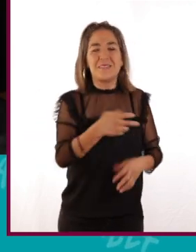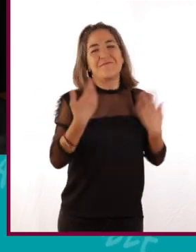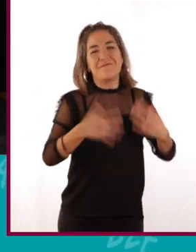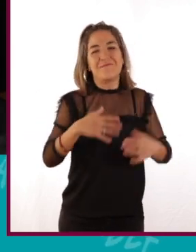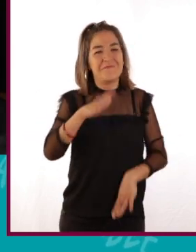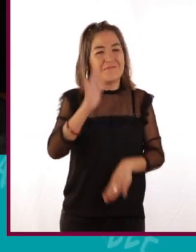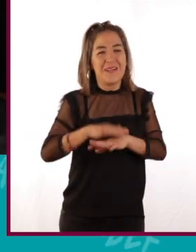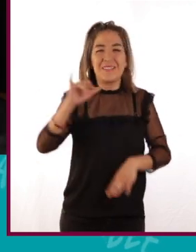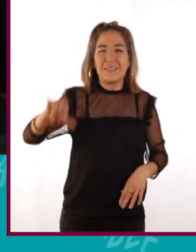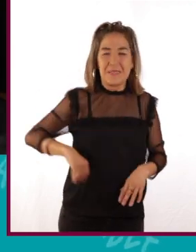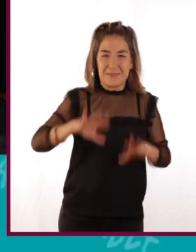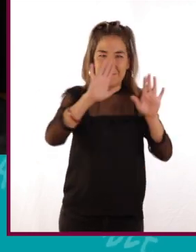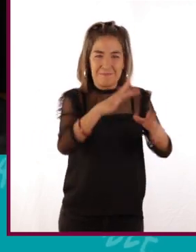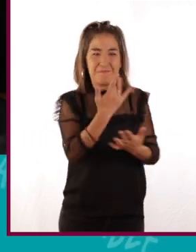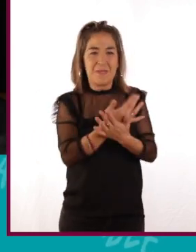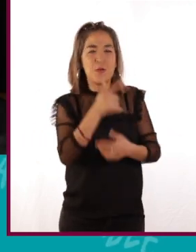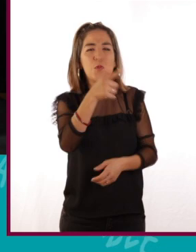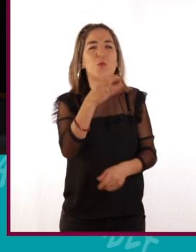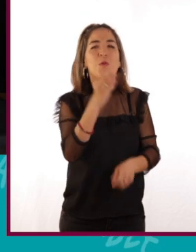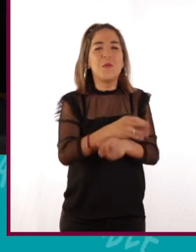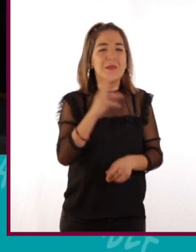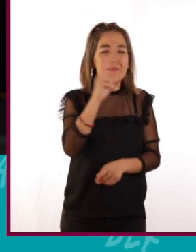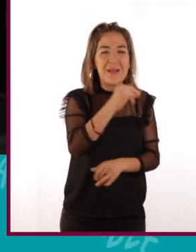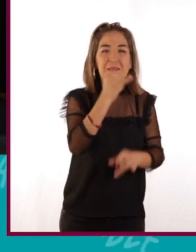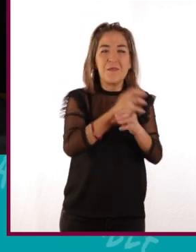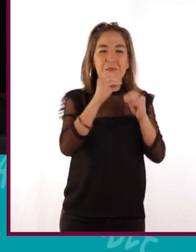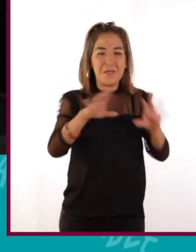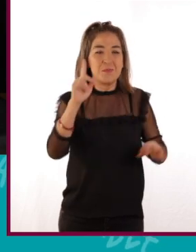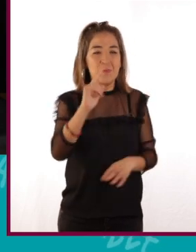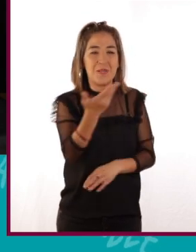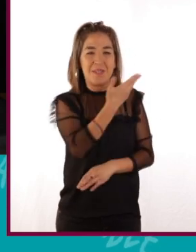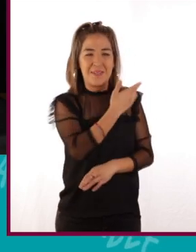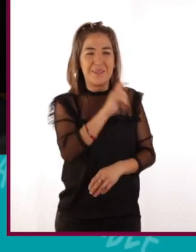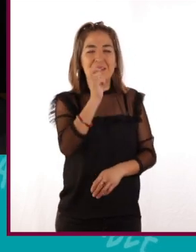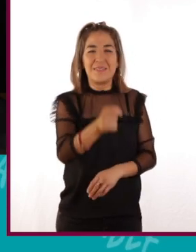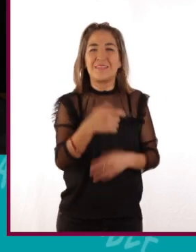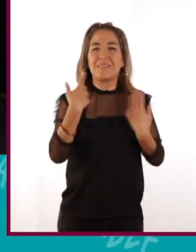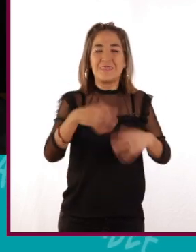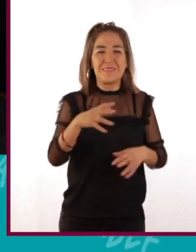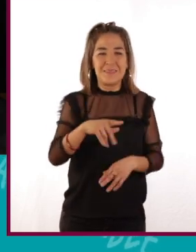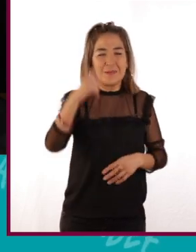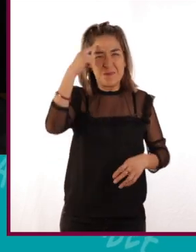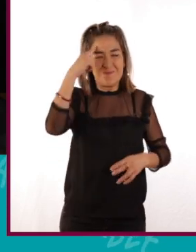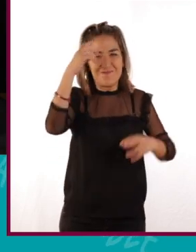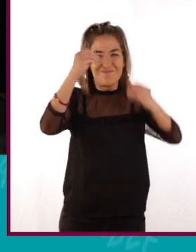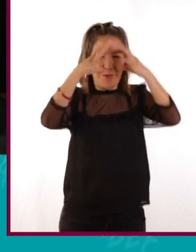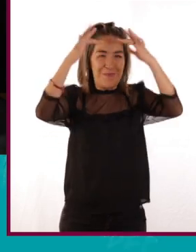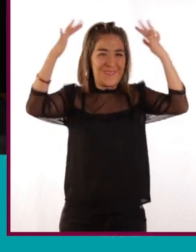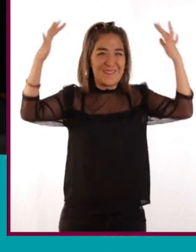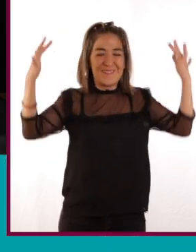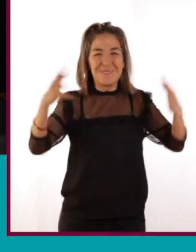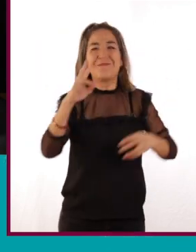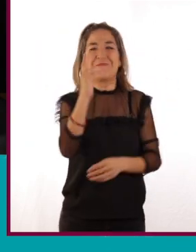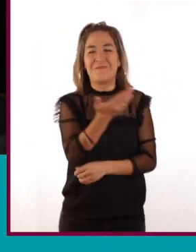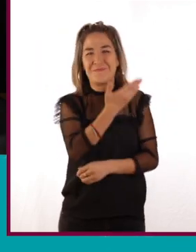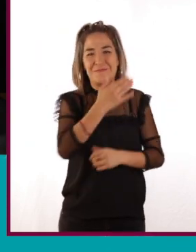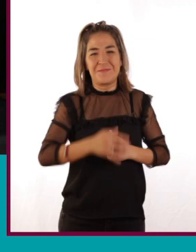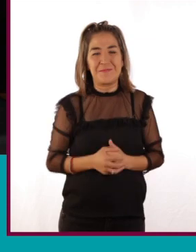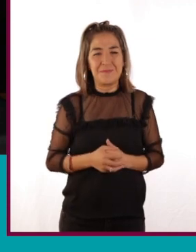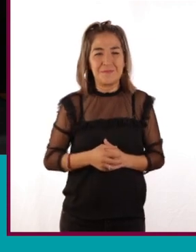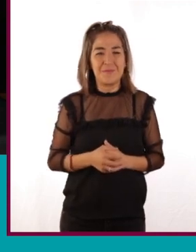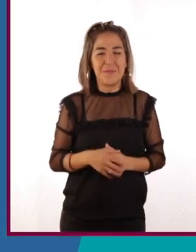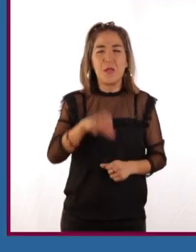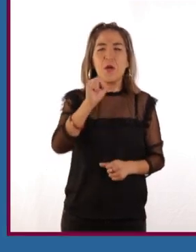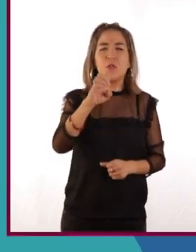estos poliedros son lo máximo, pero espérate, escucha nomás esta información que nos tiene Dominique, que te va a volar la cabeza.